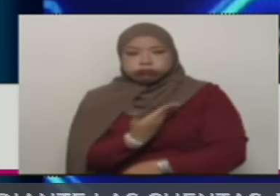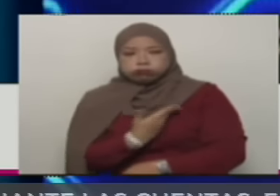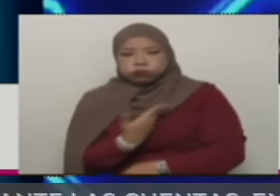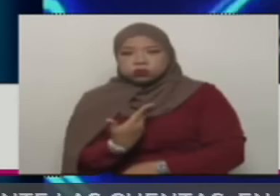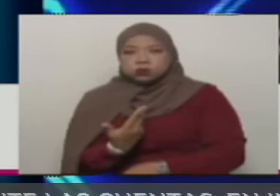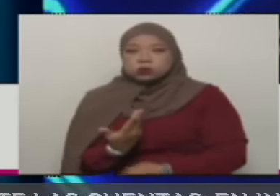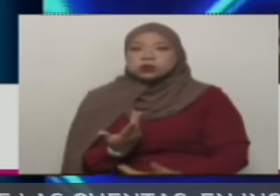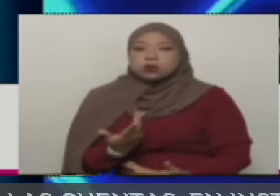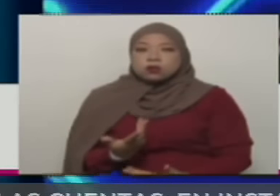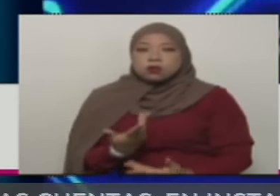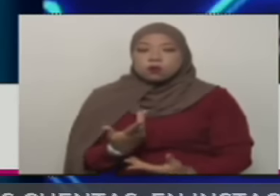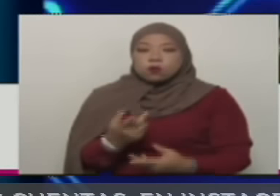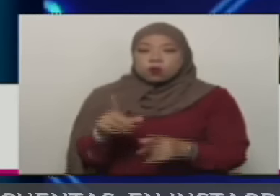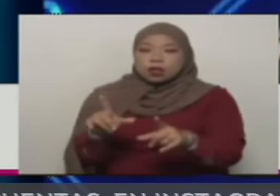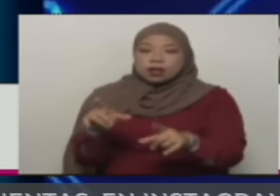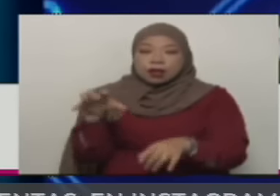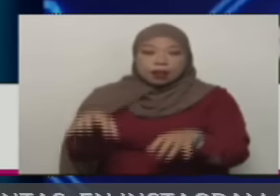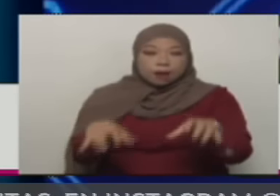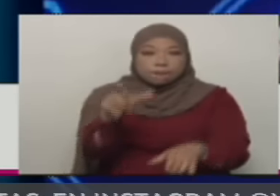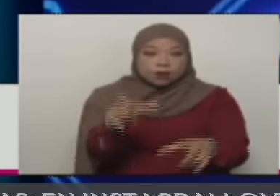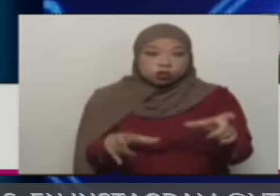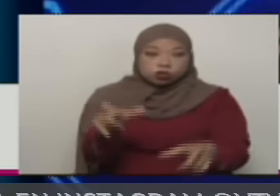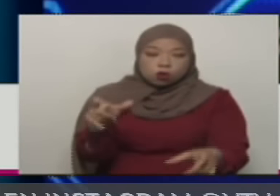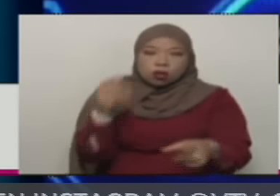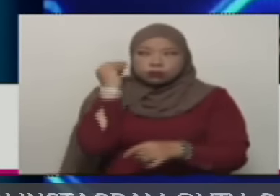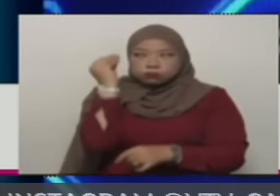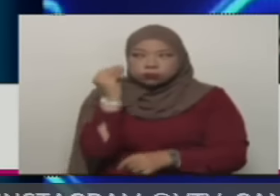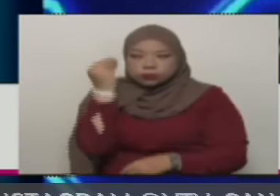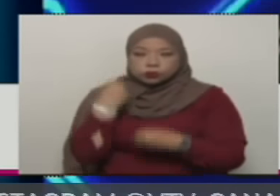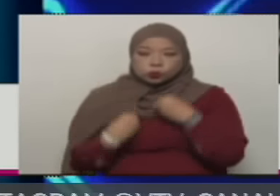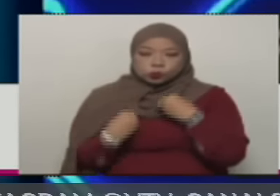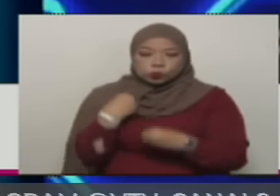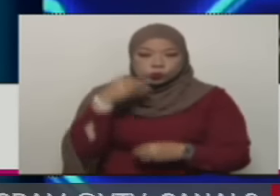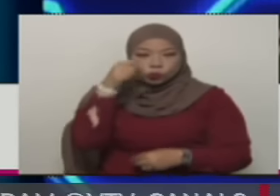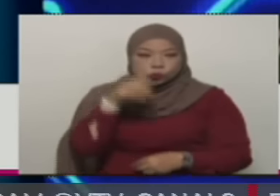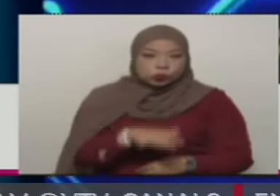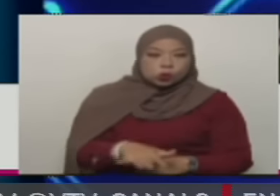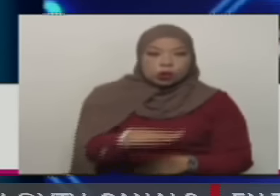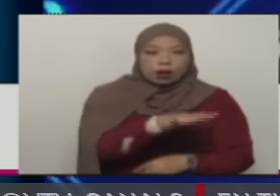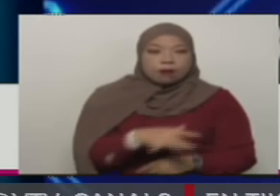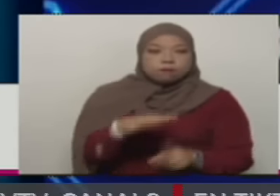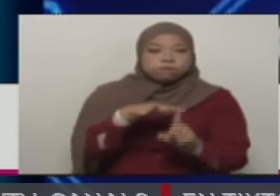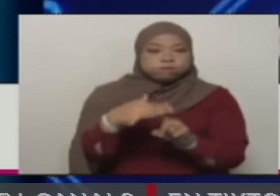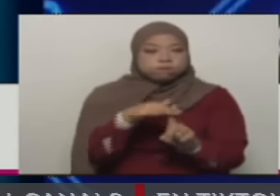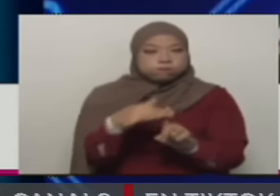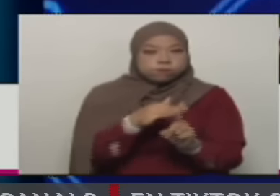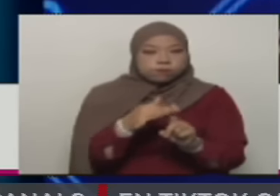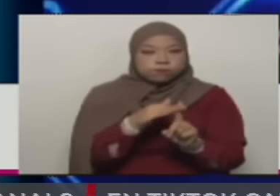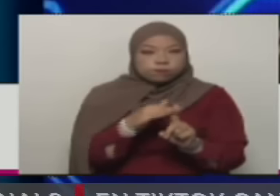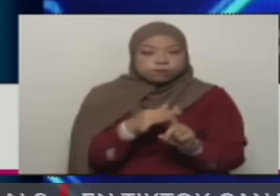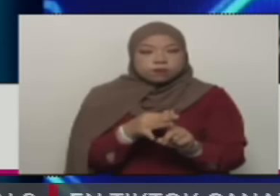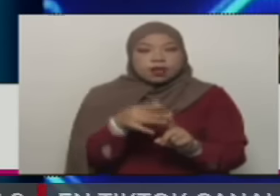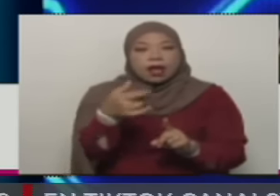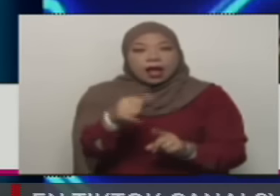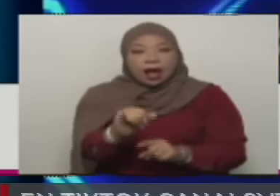ponen a prueba a los países y a los pueblos. Y la gente tiene dos